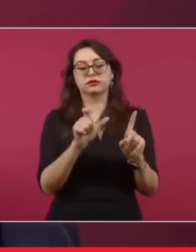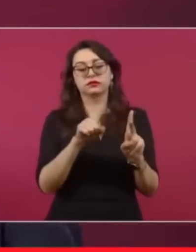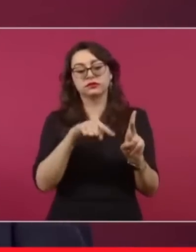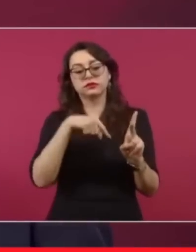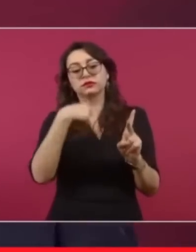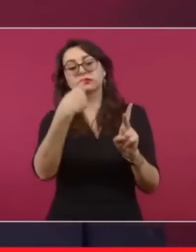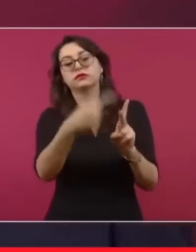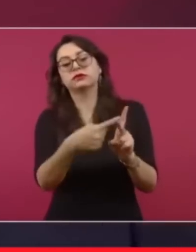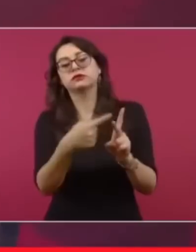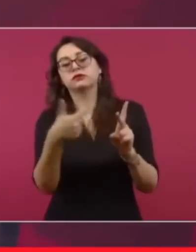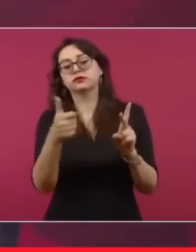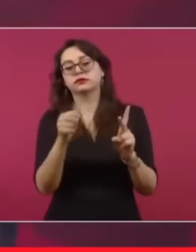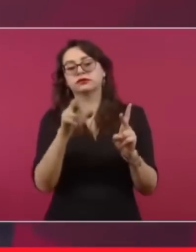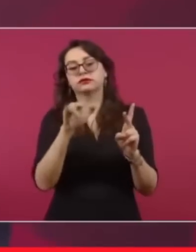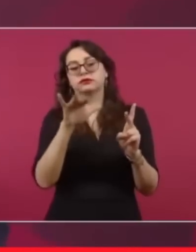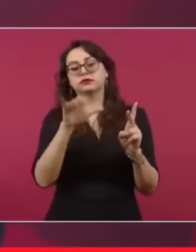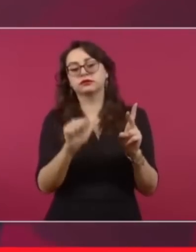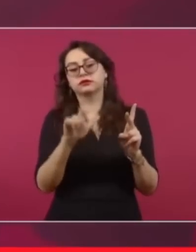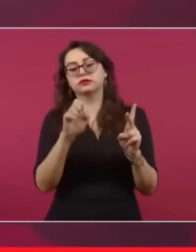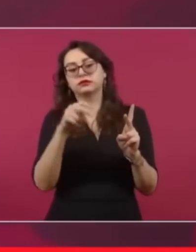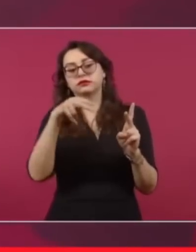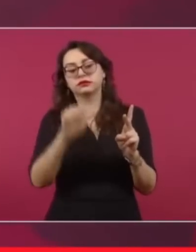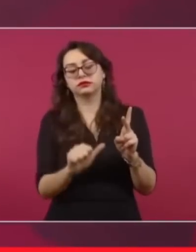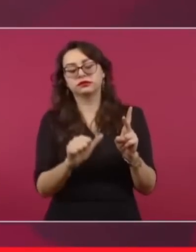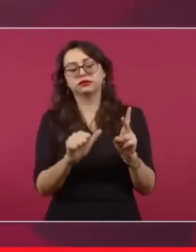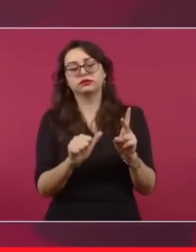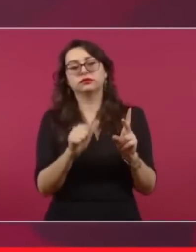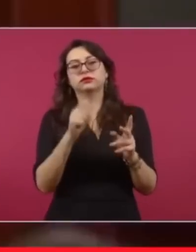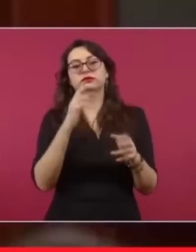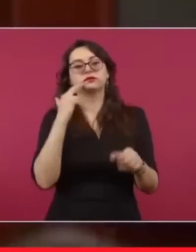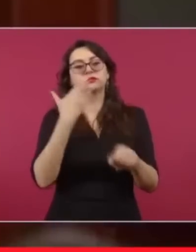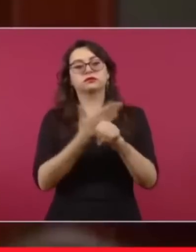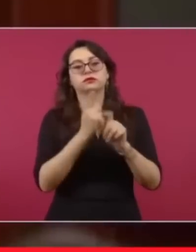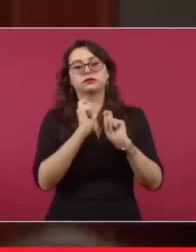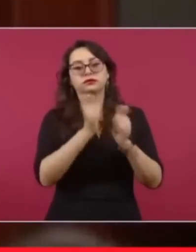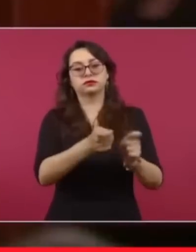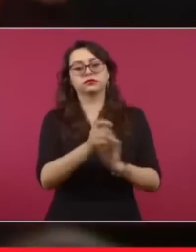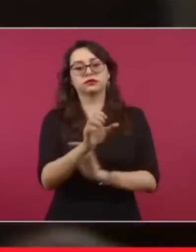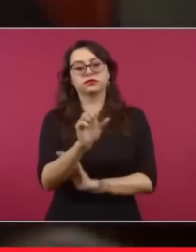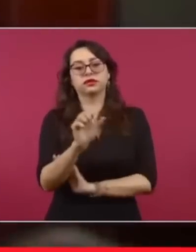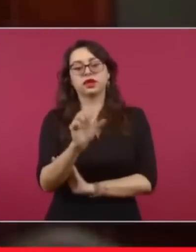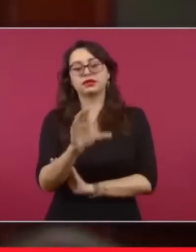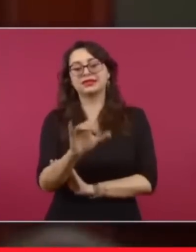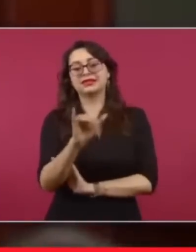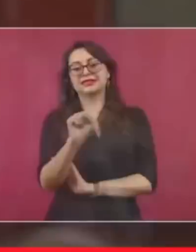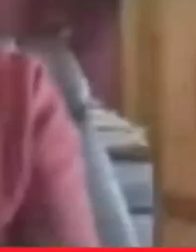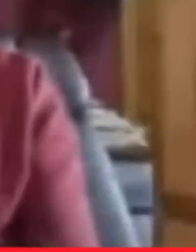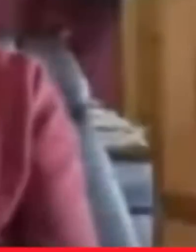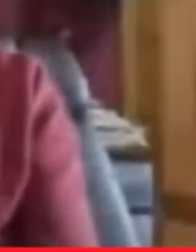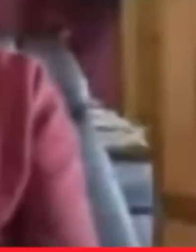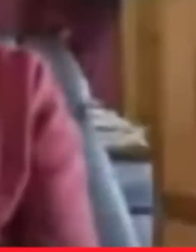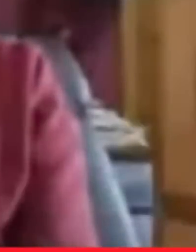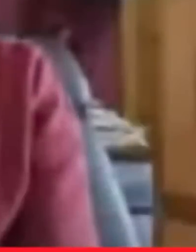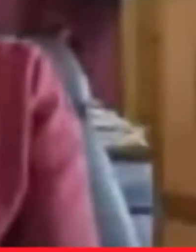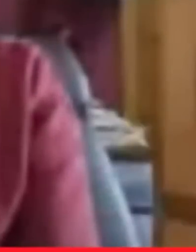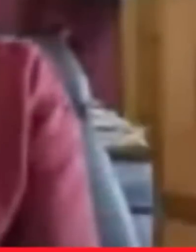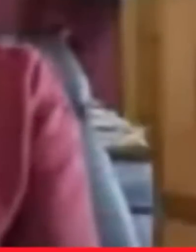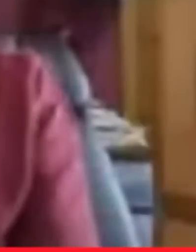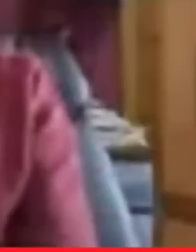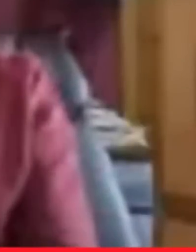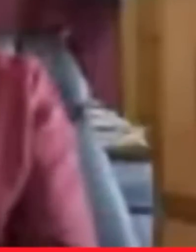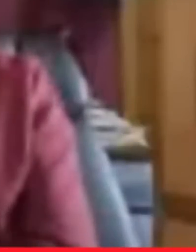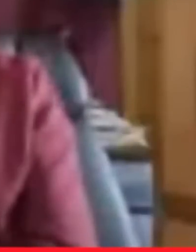les gusta, pues, ¿no? Rompe con un estereotipo aparte de presidente lejano